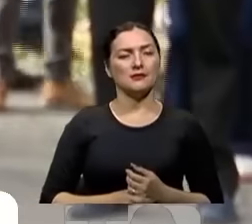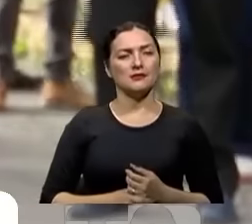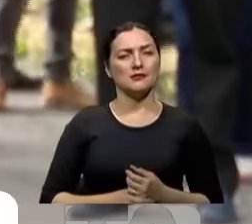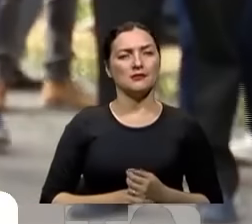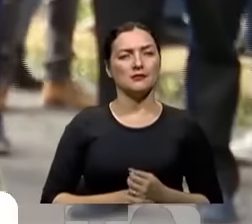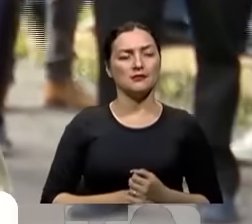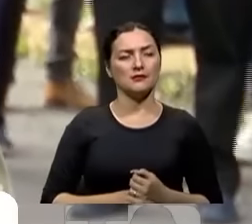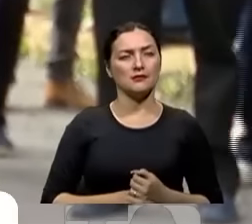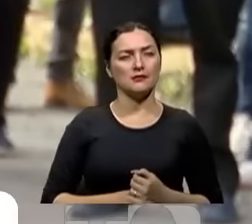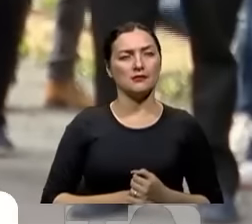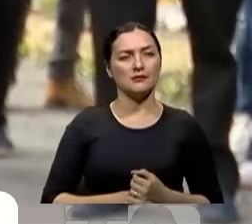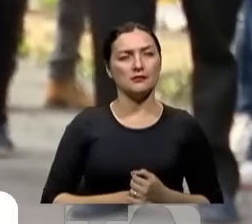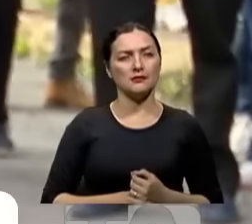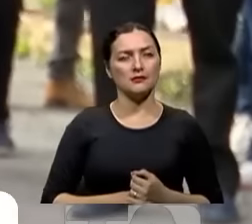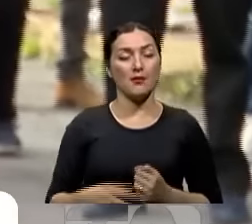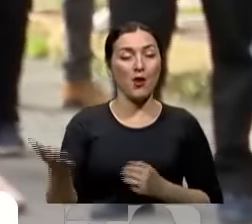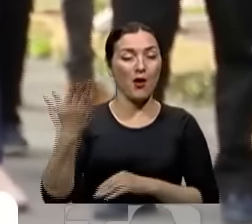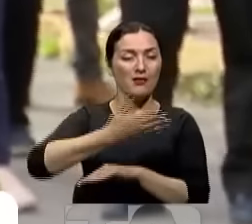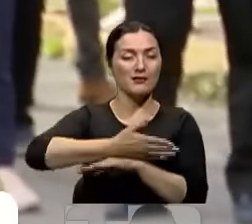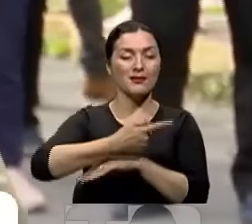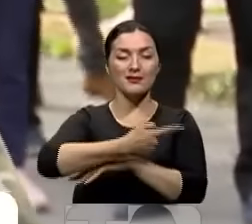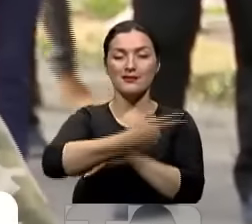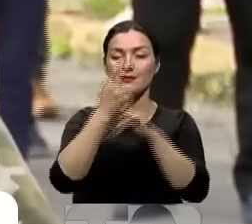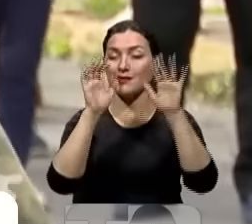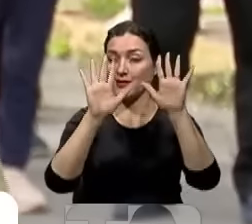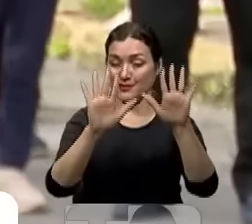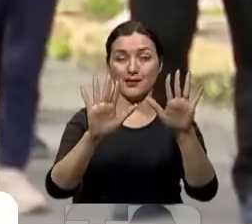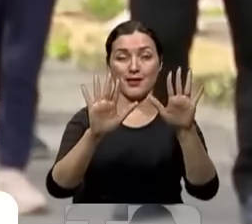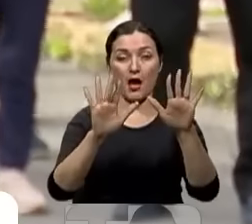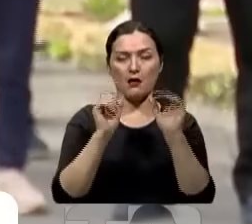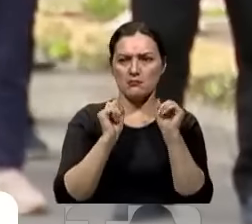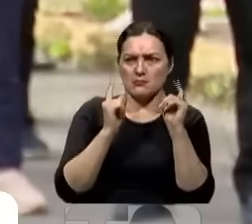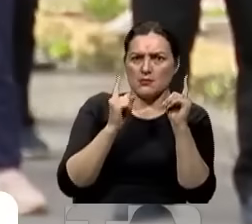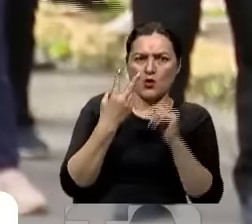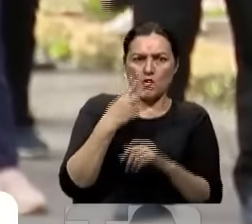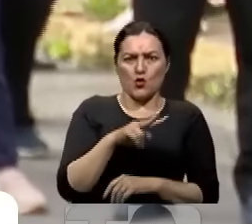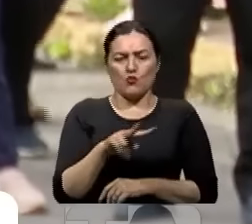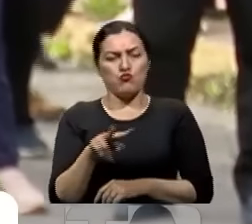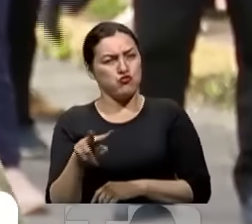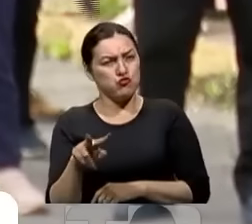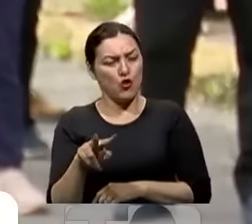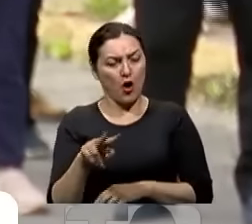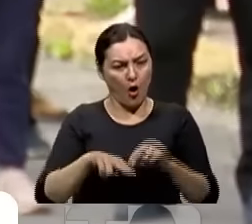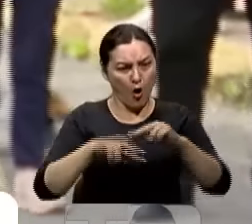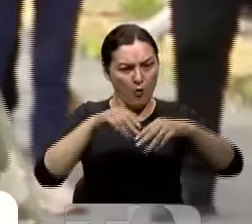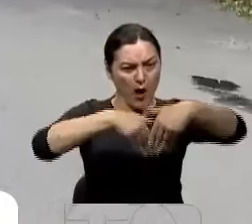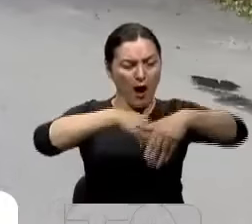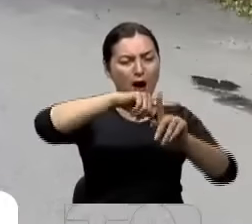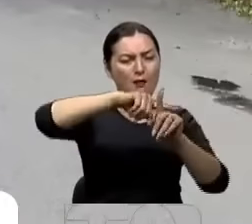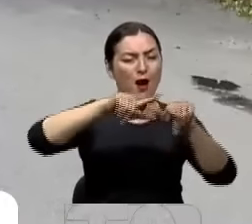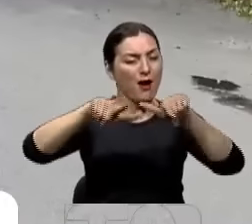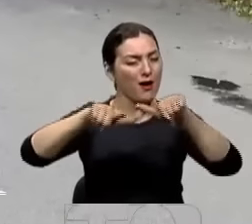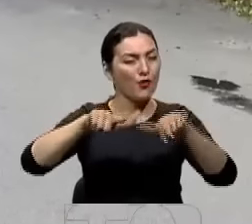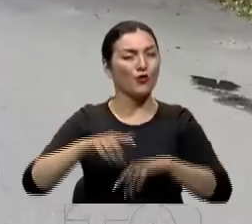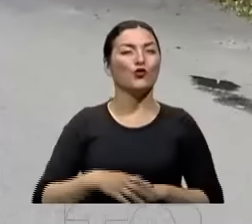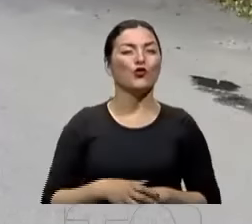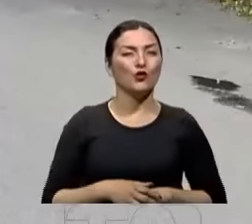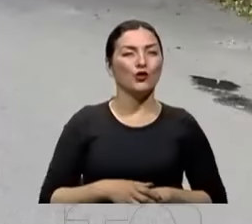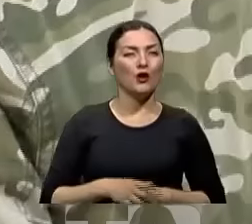saber, pero como digo, hace unos 10 días nos sorprenden que van a hacer un cementerio aquí en este lugar. Ellos aseguran